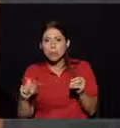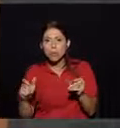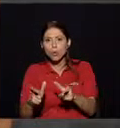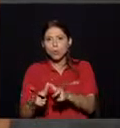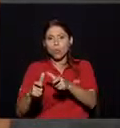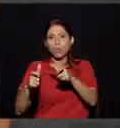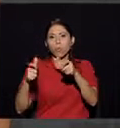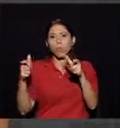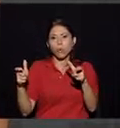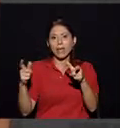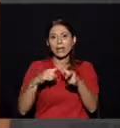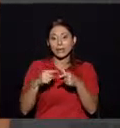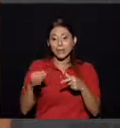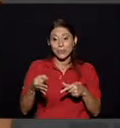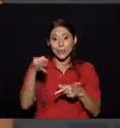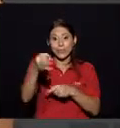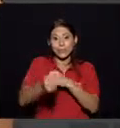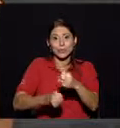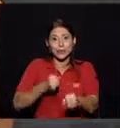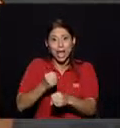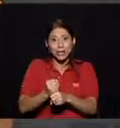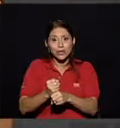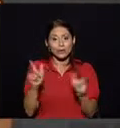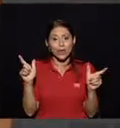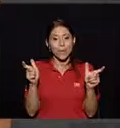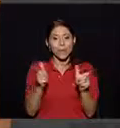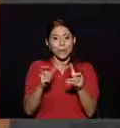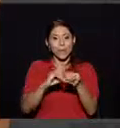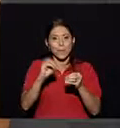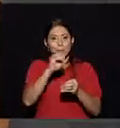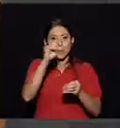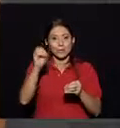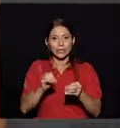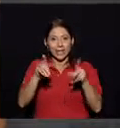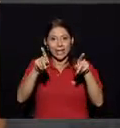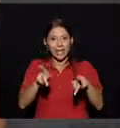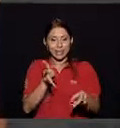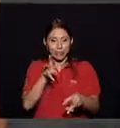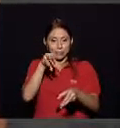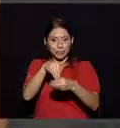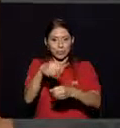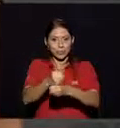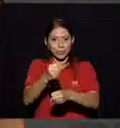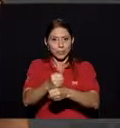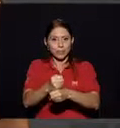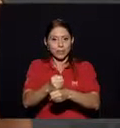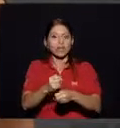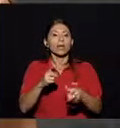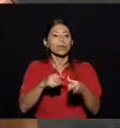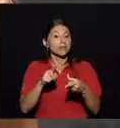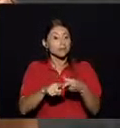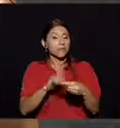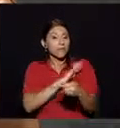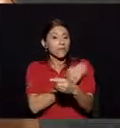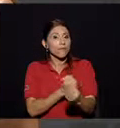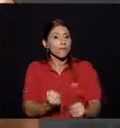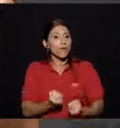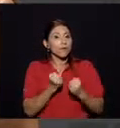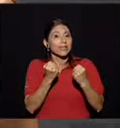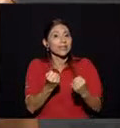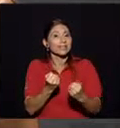menor incorporación de gente al mercado de trabajo. De ahí que fortalecer, por ejemplo, la